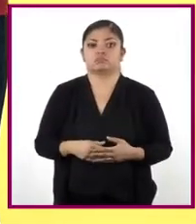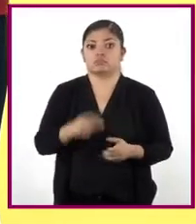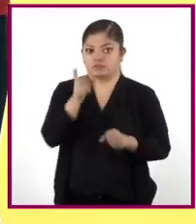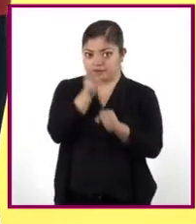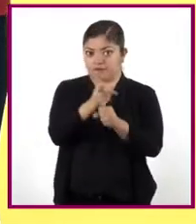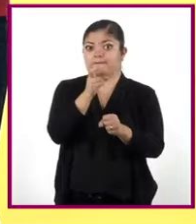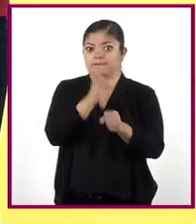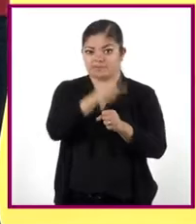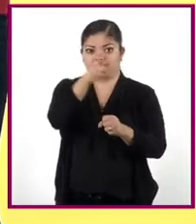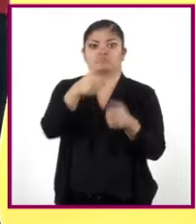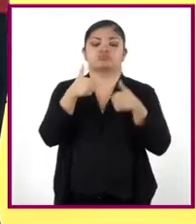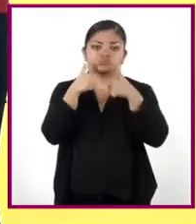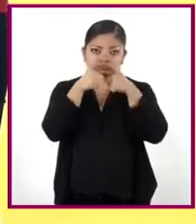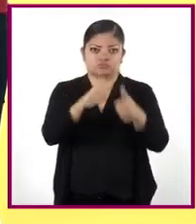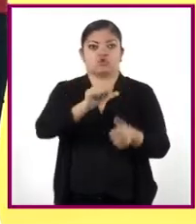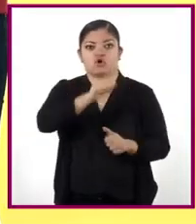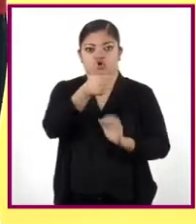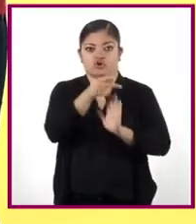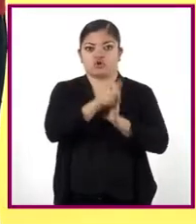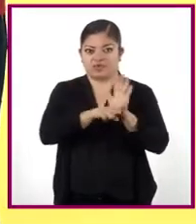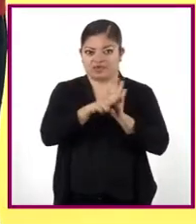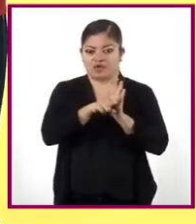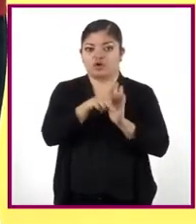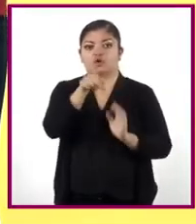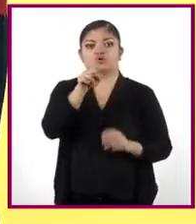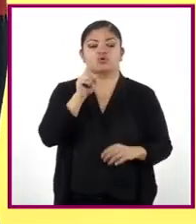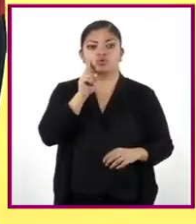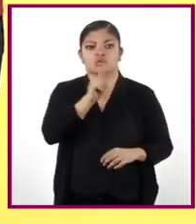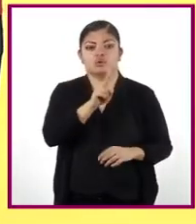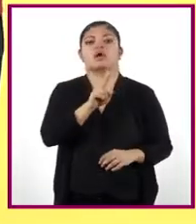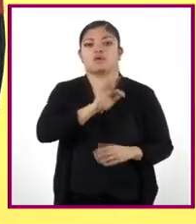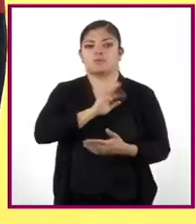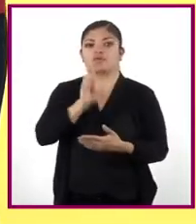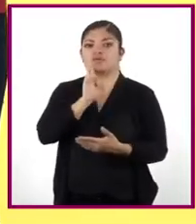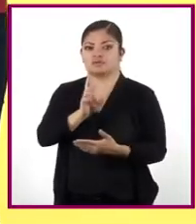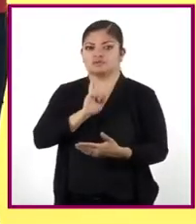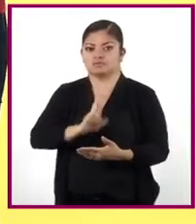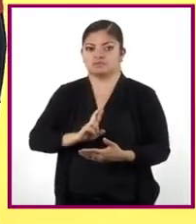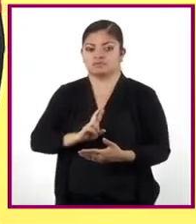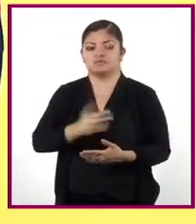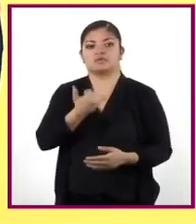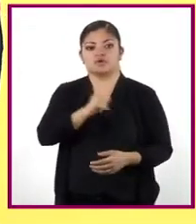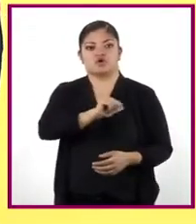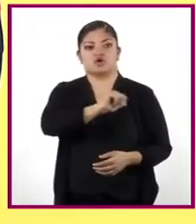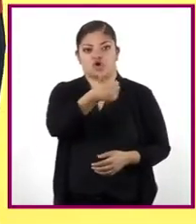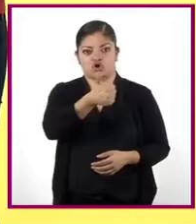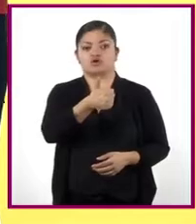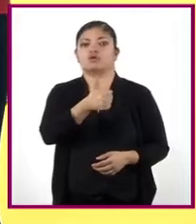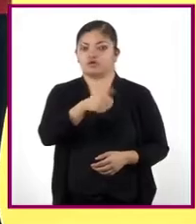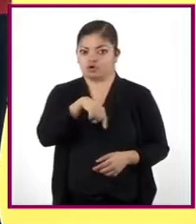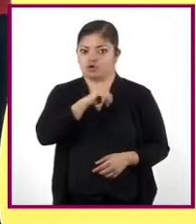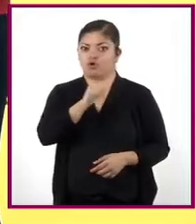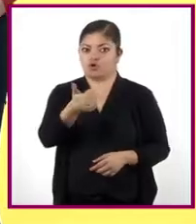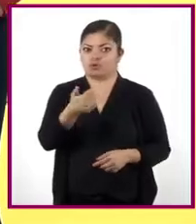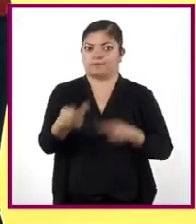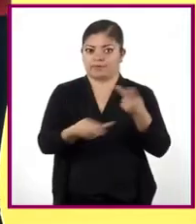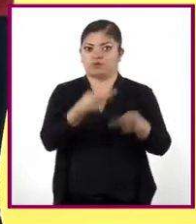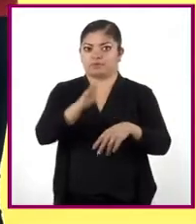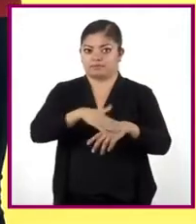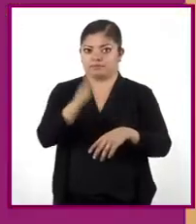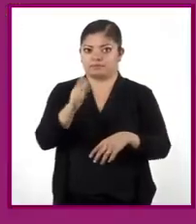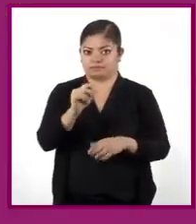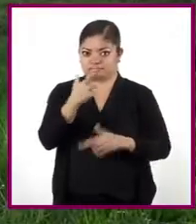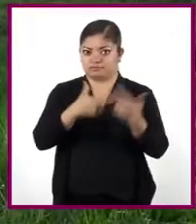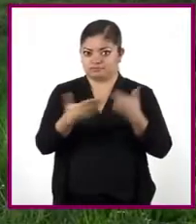invitamos a ver con atención el siguiente video para que puedan responder estas preguntas y otras más que les plantearemos al regresar.